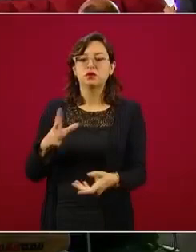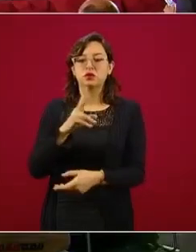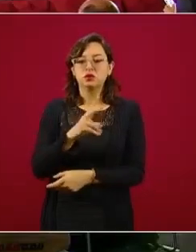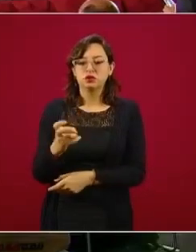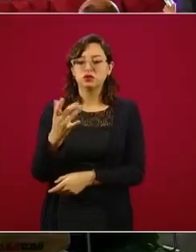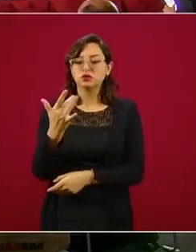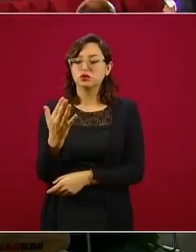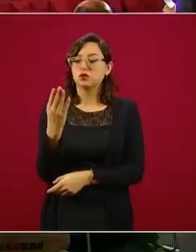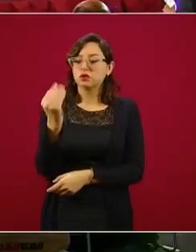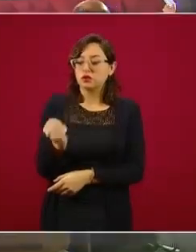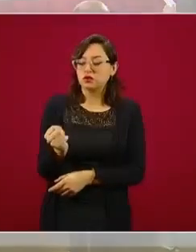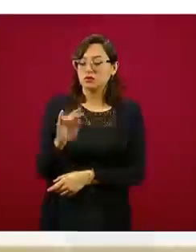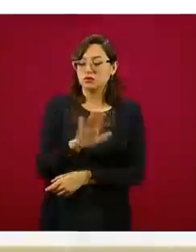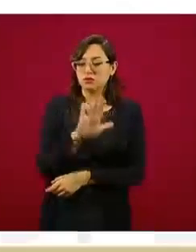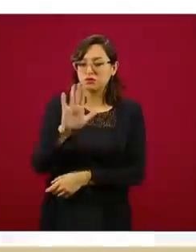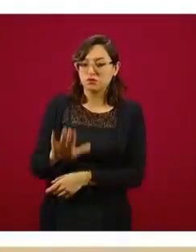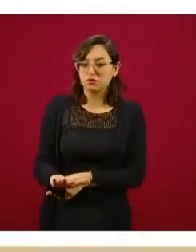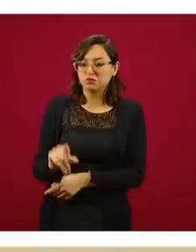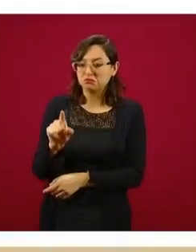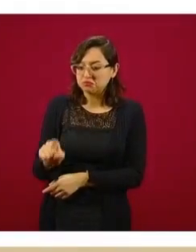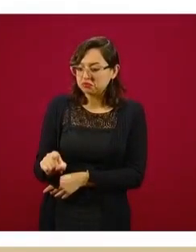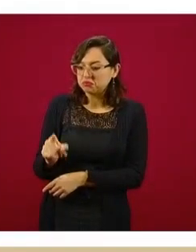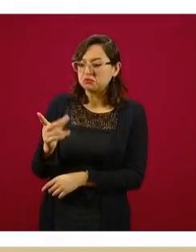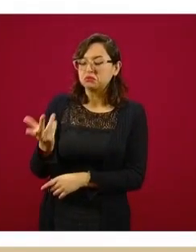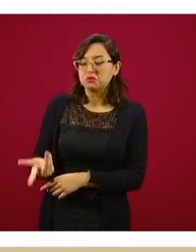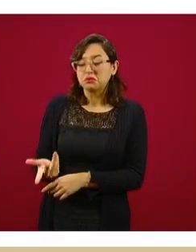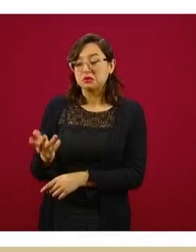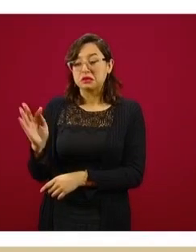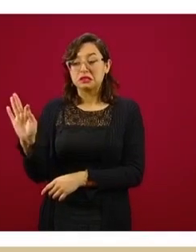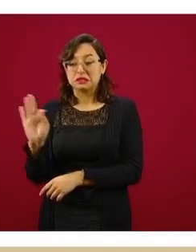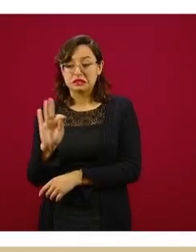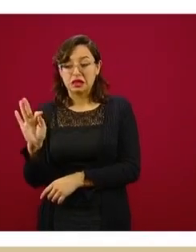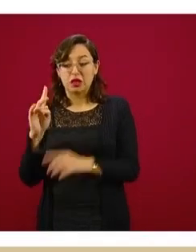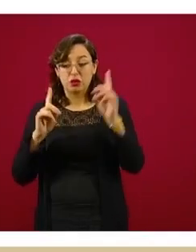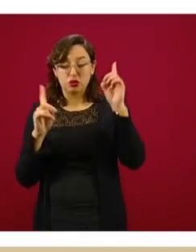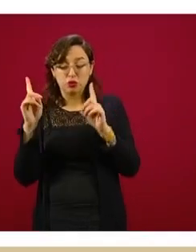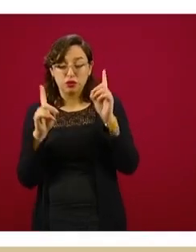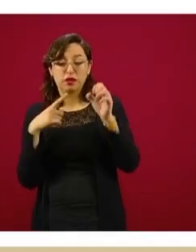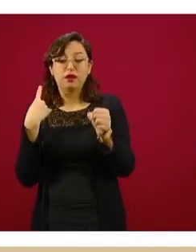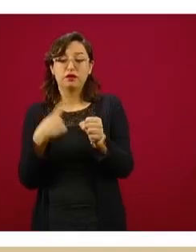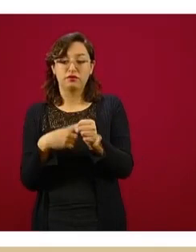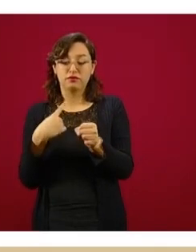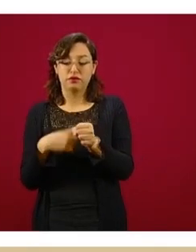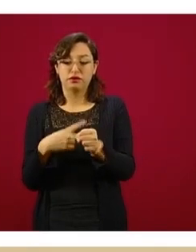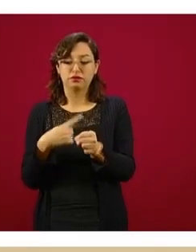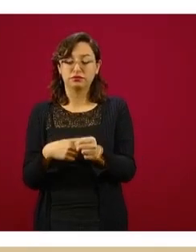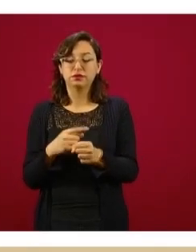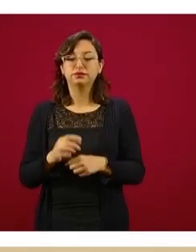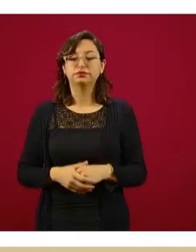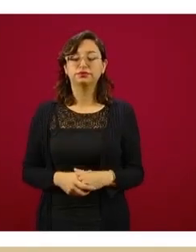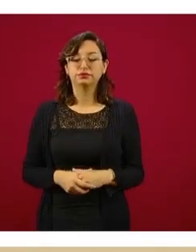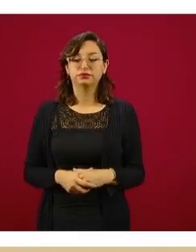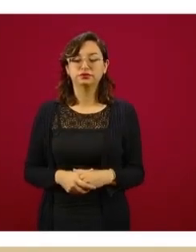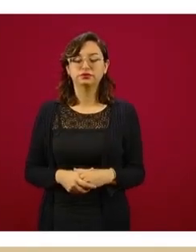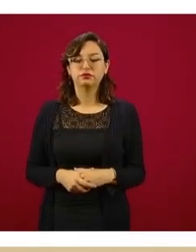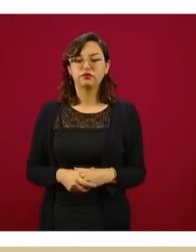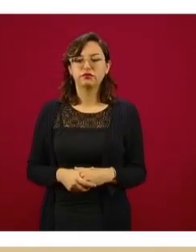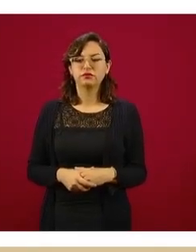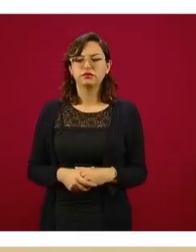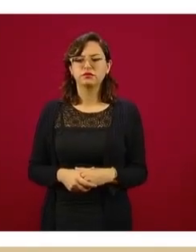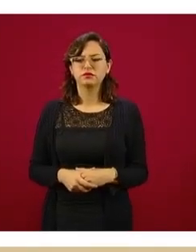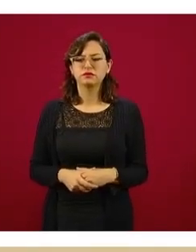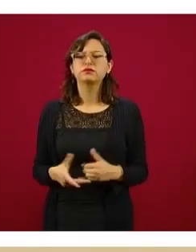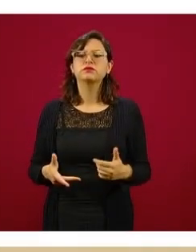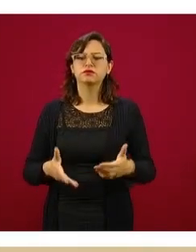defunciones que están reconocidas por su ocurrencia clínica y que están en proceso de confirmación diagnóstica. En la siguiente vemos